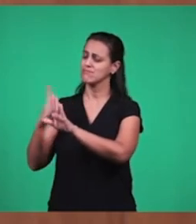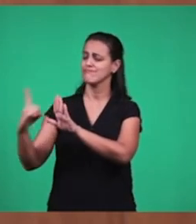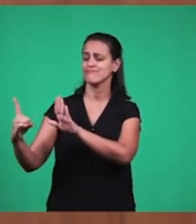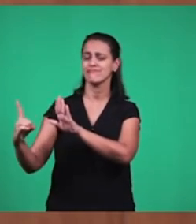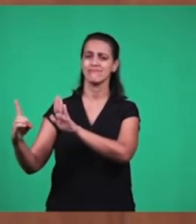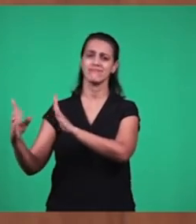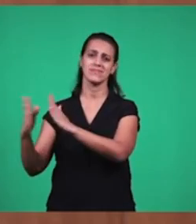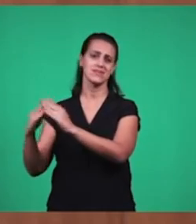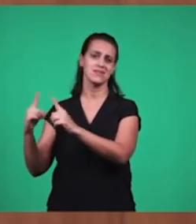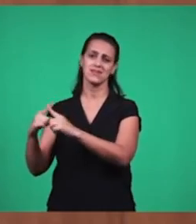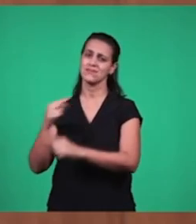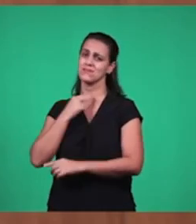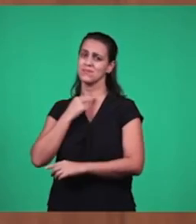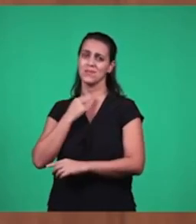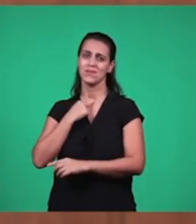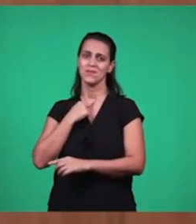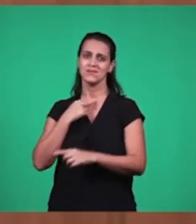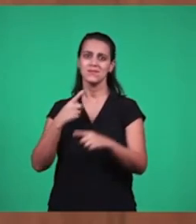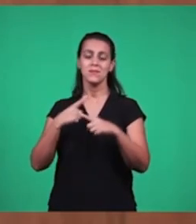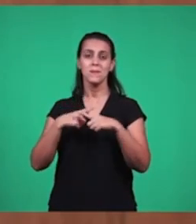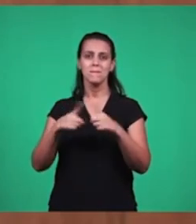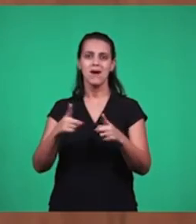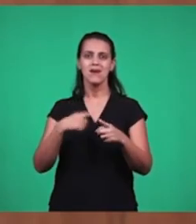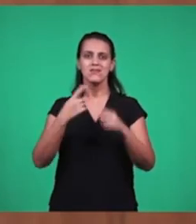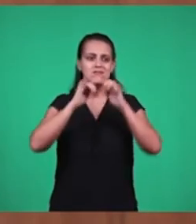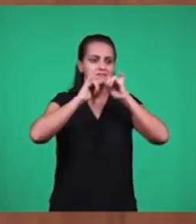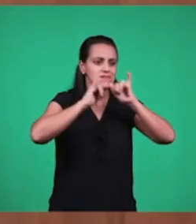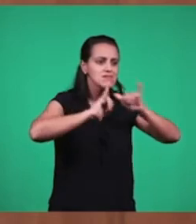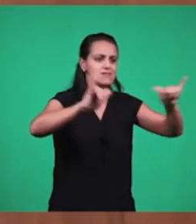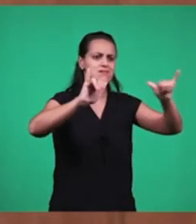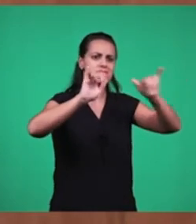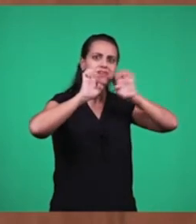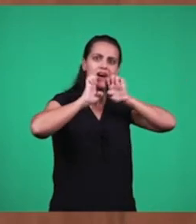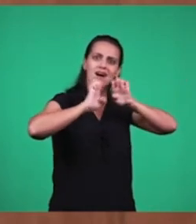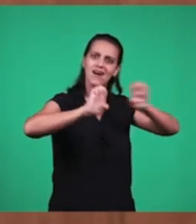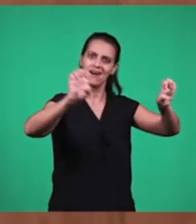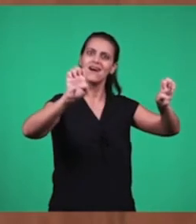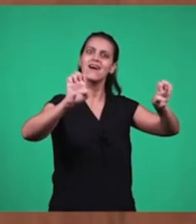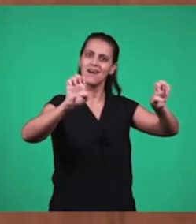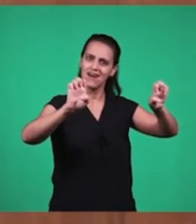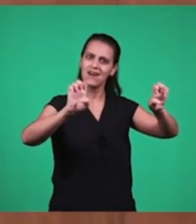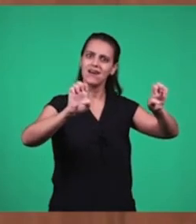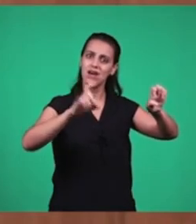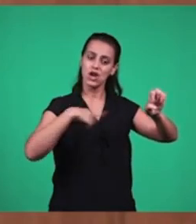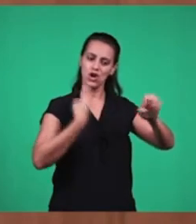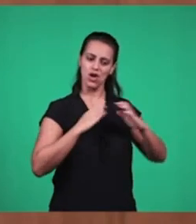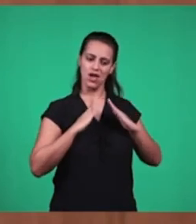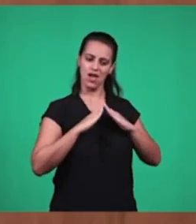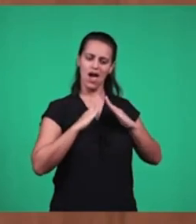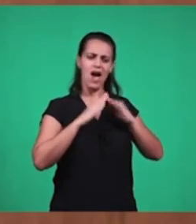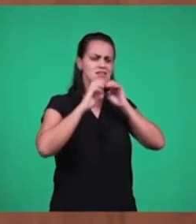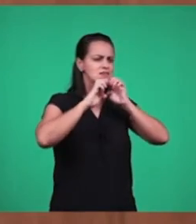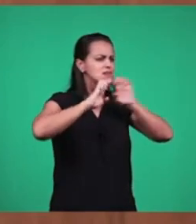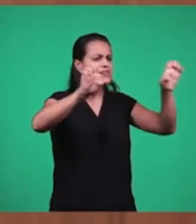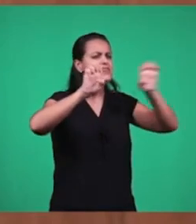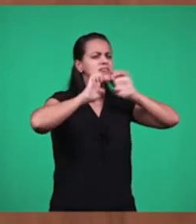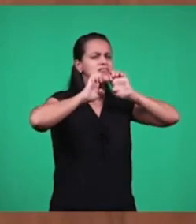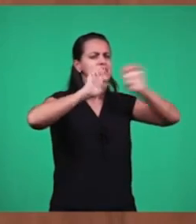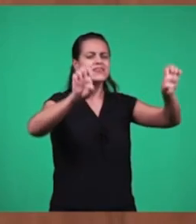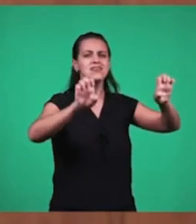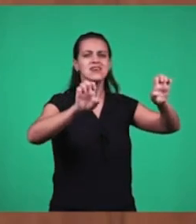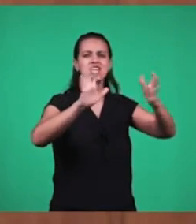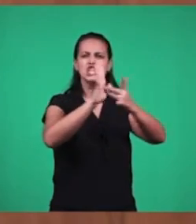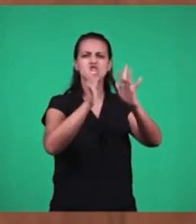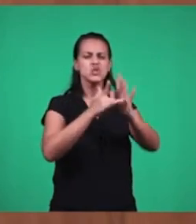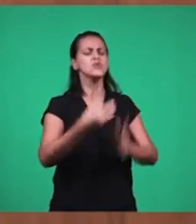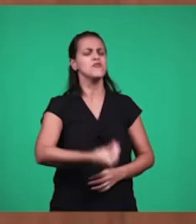la palabra de Dios está siendo anunciada dentro de nuestros hogares. Nosotros podemos también proclamar